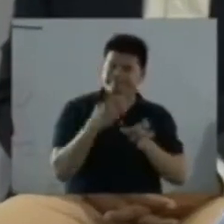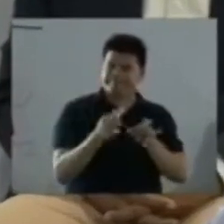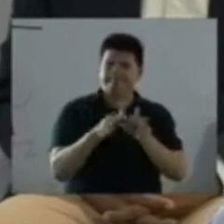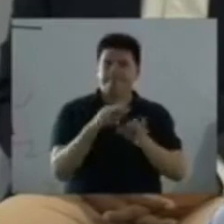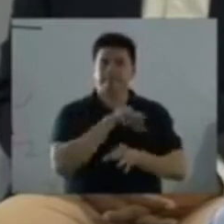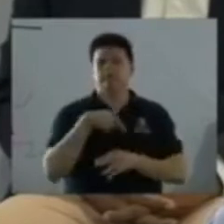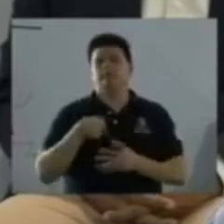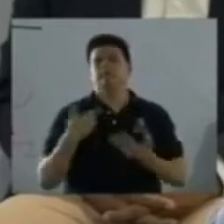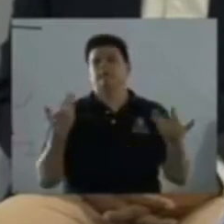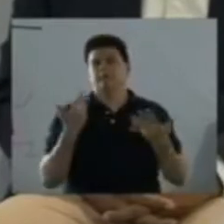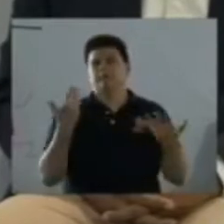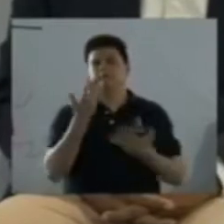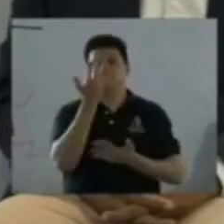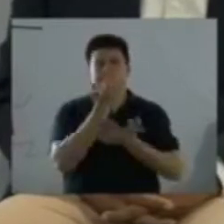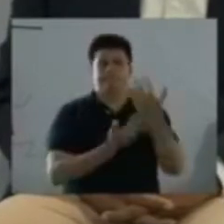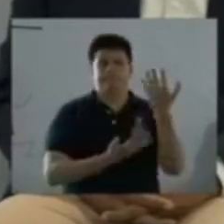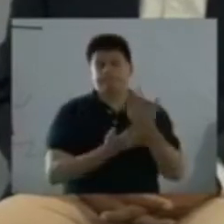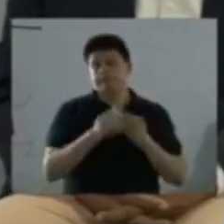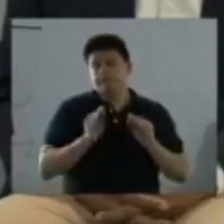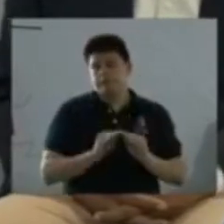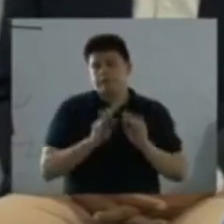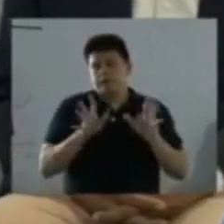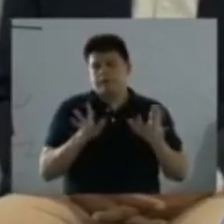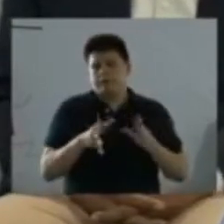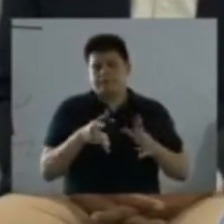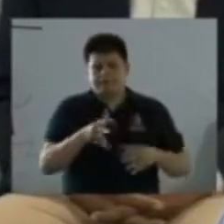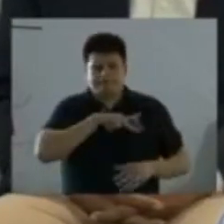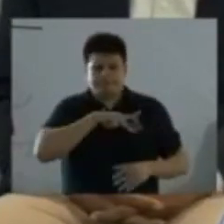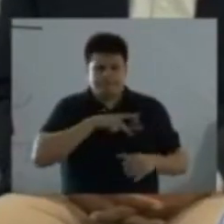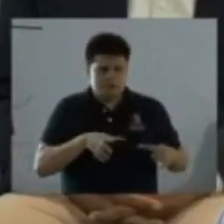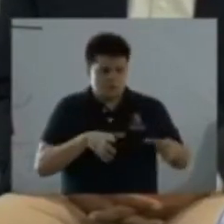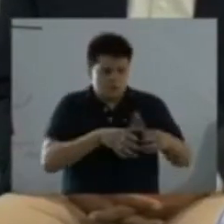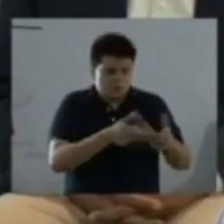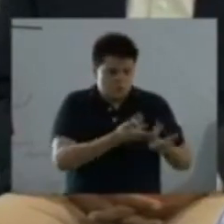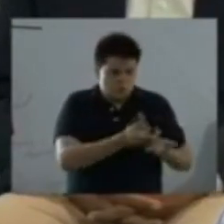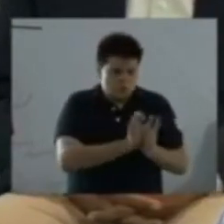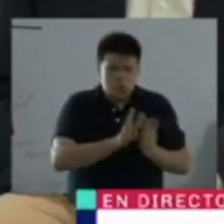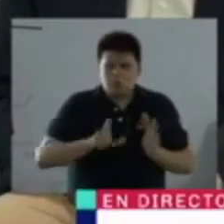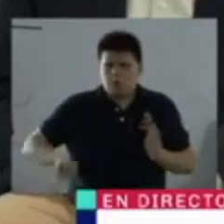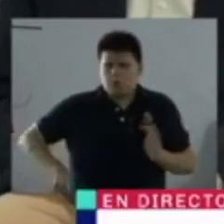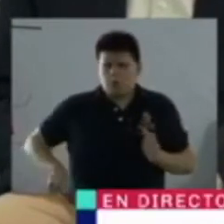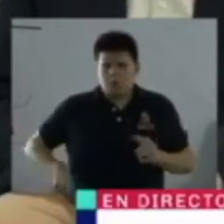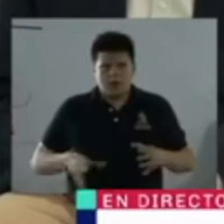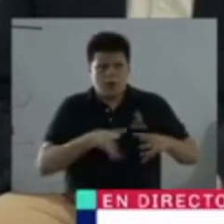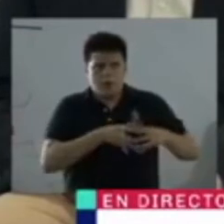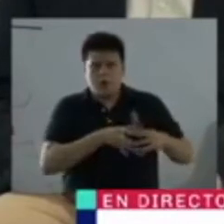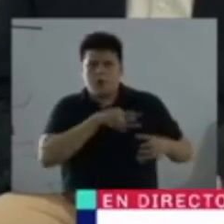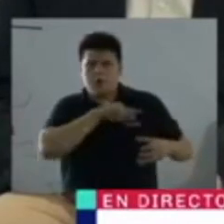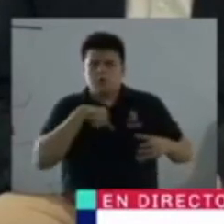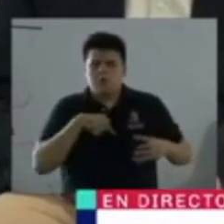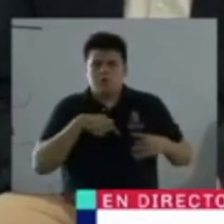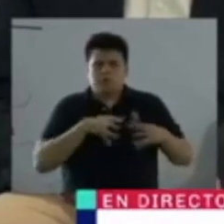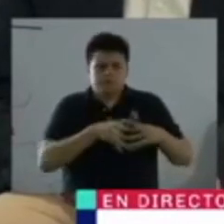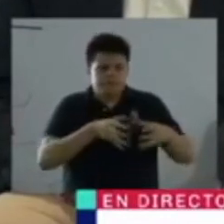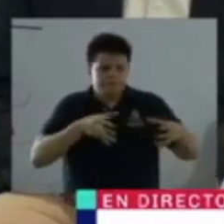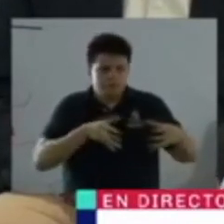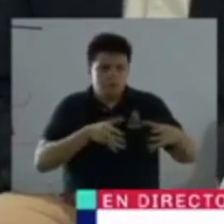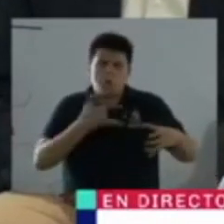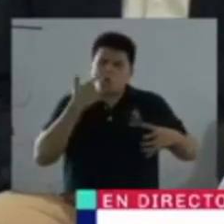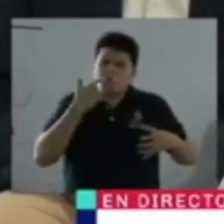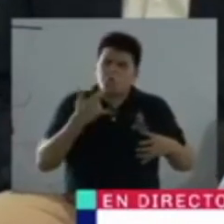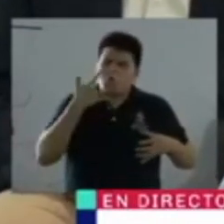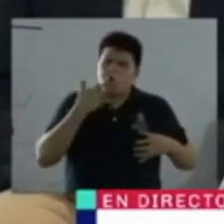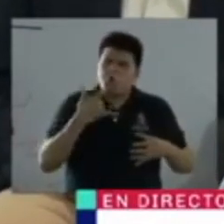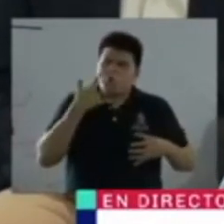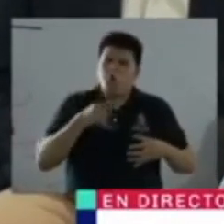Y desde luego que este bloque, este grupo de gobernadores, seguiremos luchando para